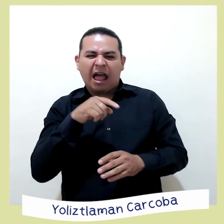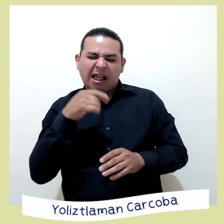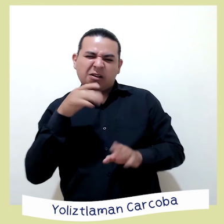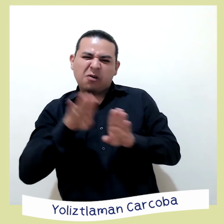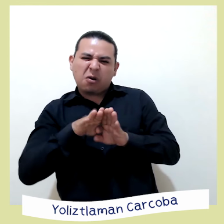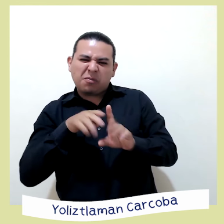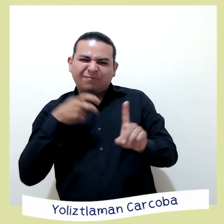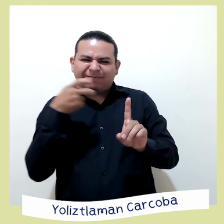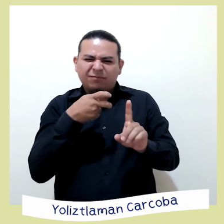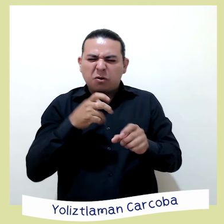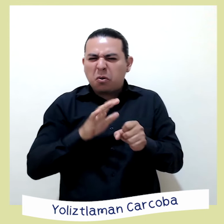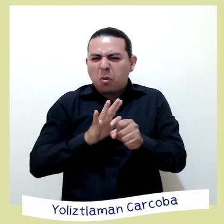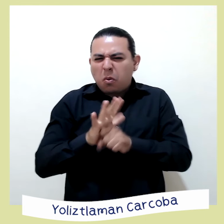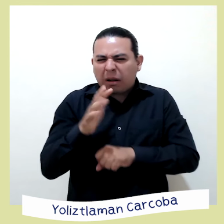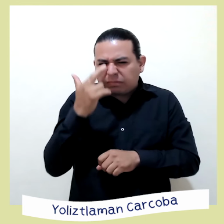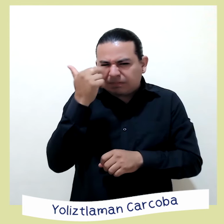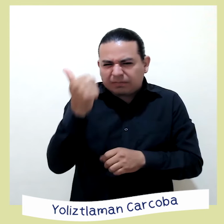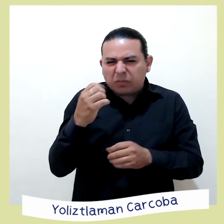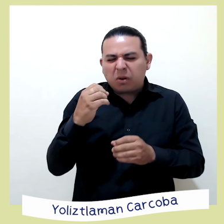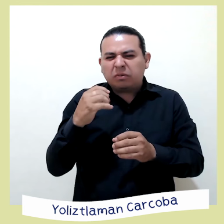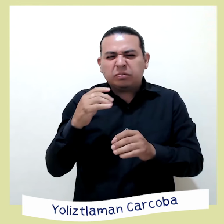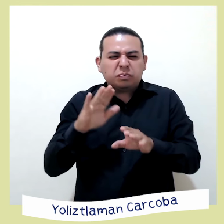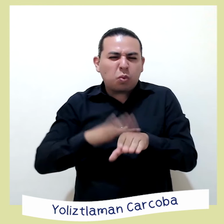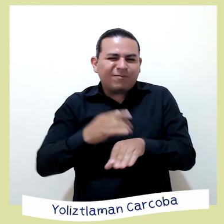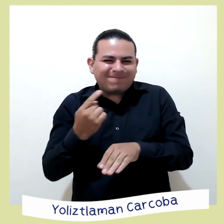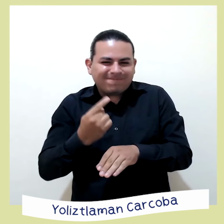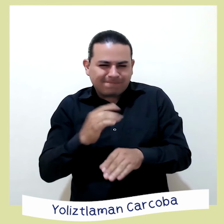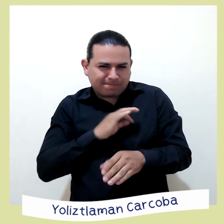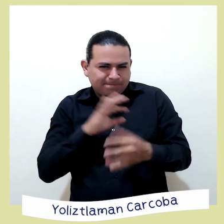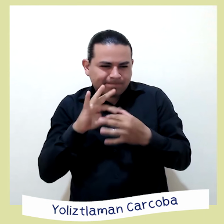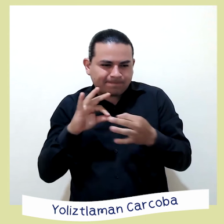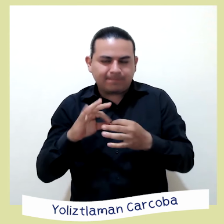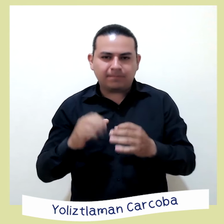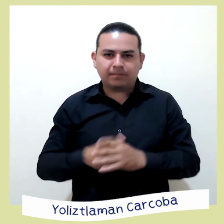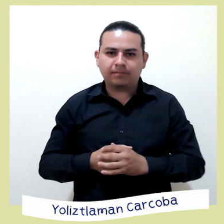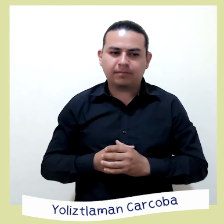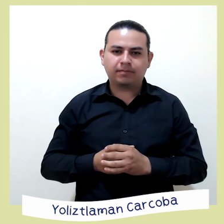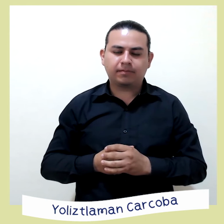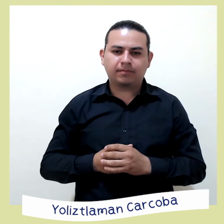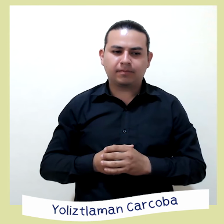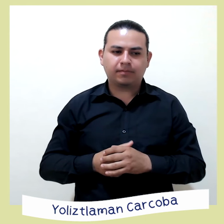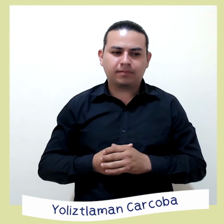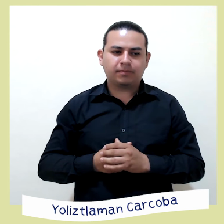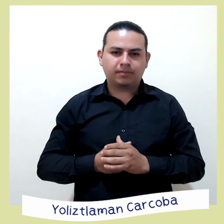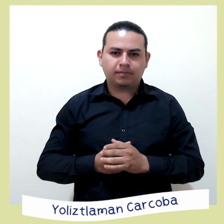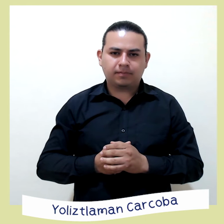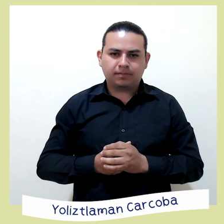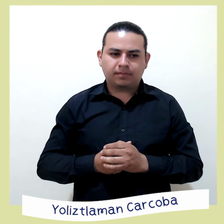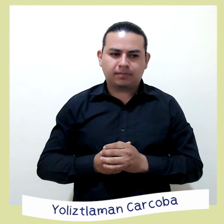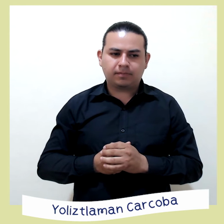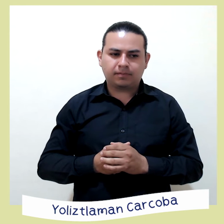mayores y cómo éstas vulneran sus derechos? Te pediría, Luis Miguel, si puedes empezar